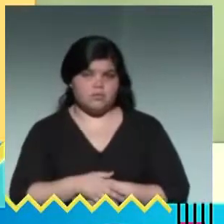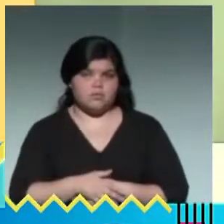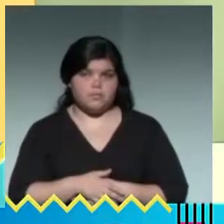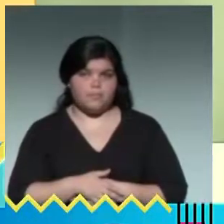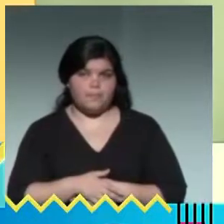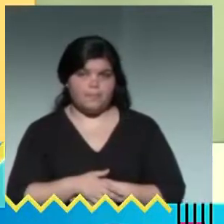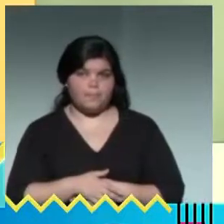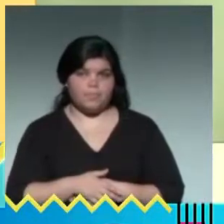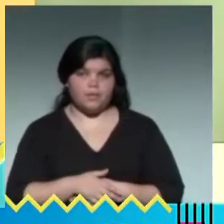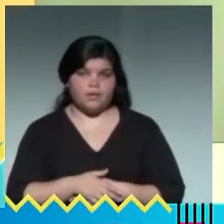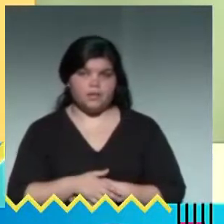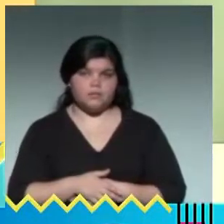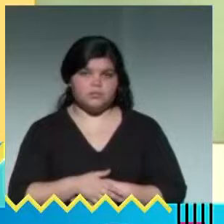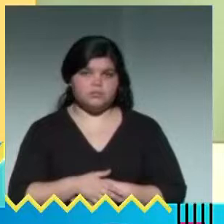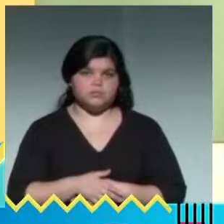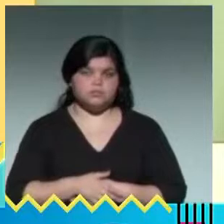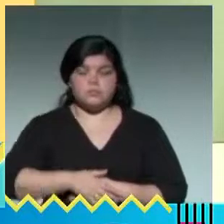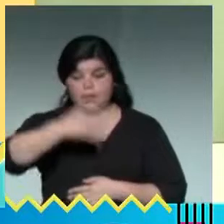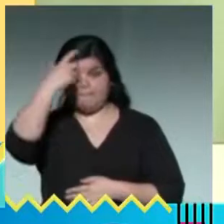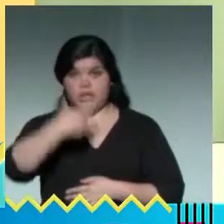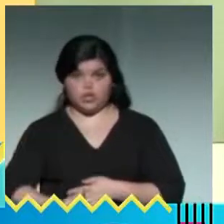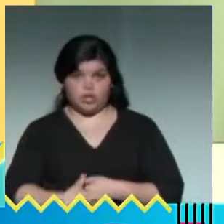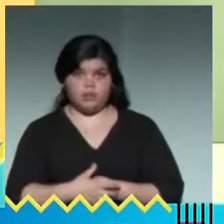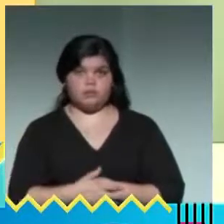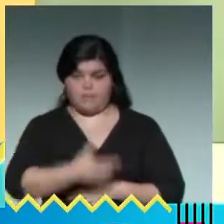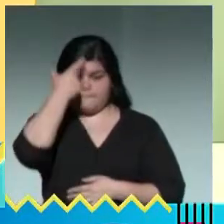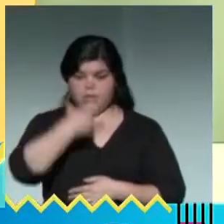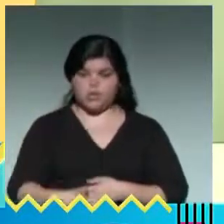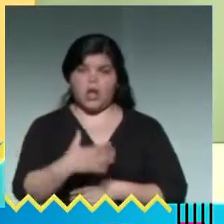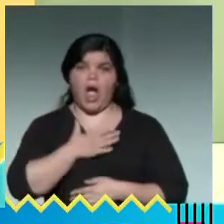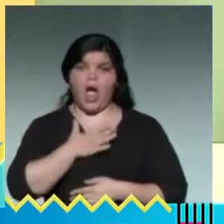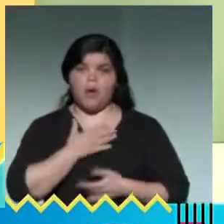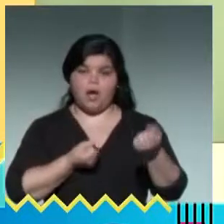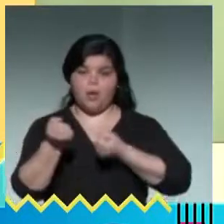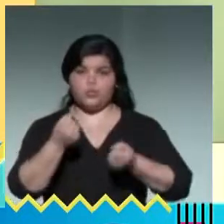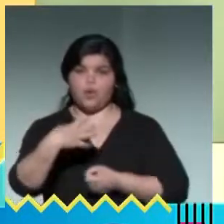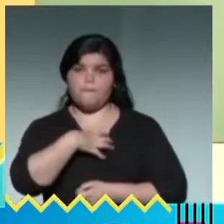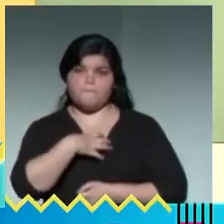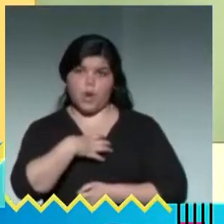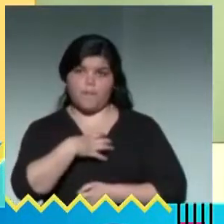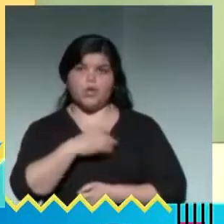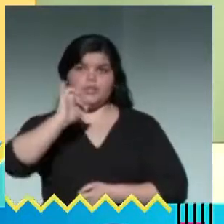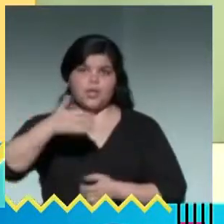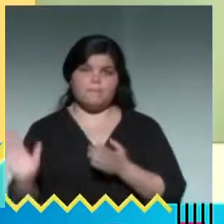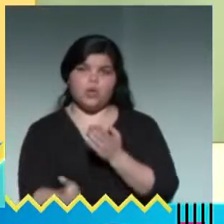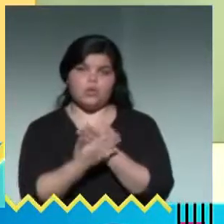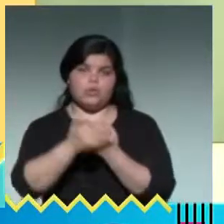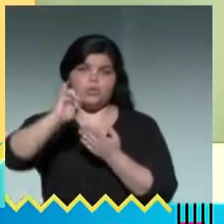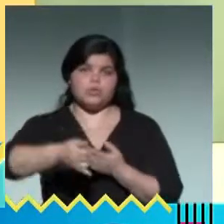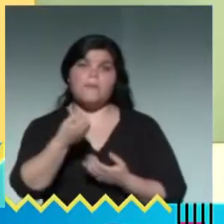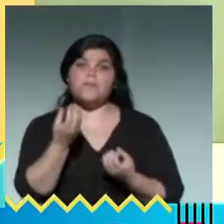Ahora, si la persona física que tiene su propio vehículo quiere trabajar, lógico, tiene que ser monotributista porque tiene que pagar